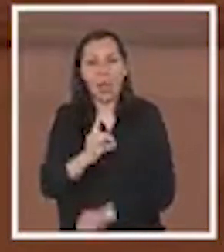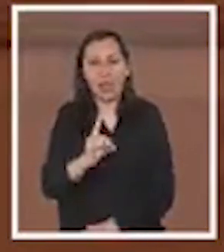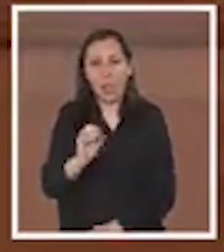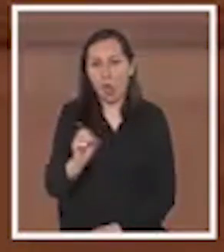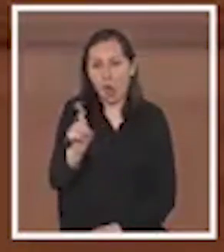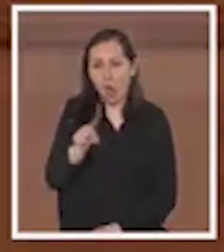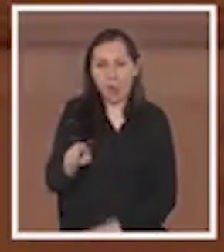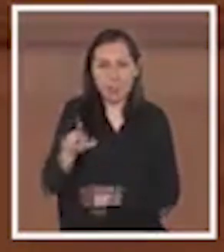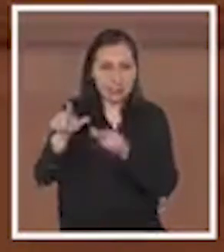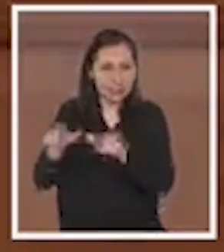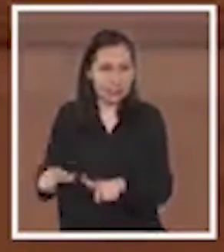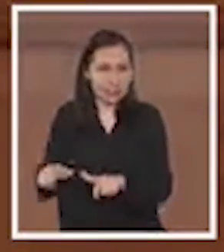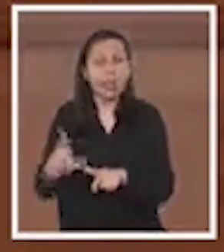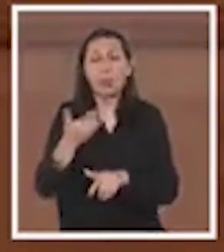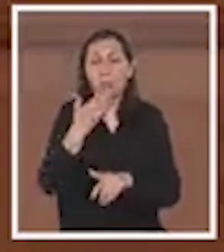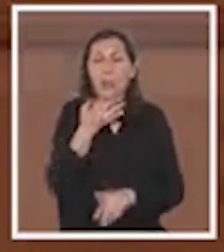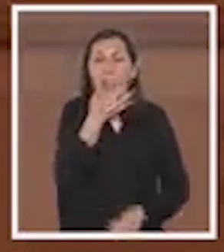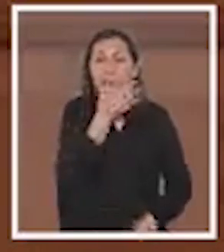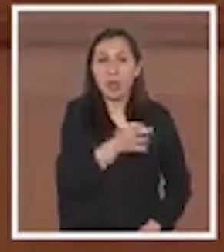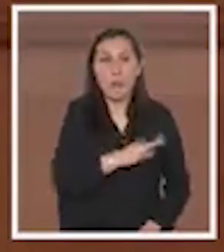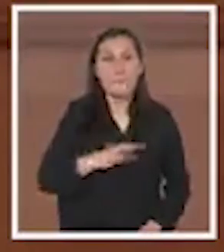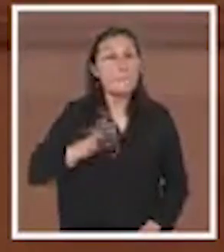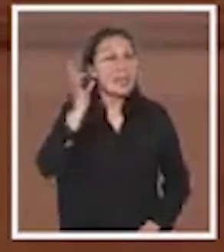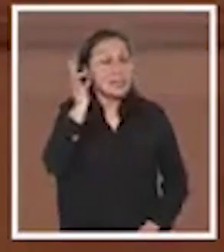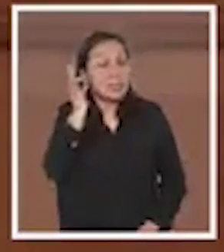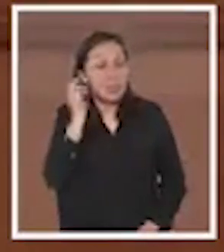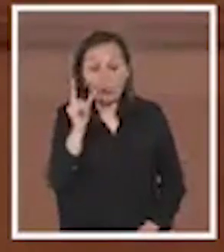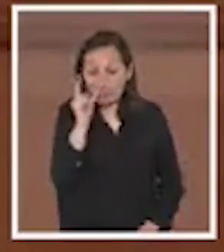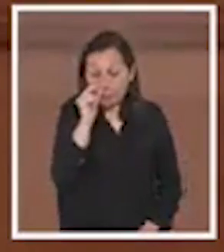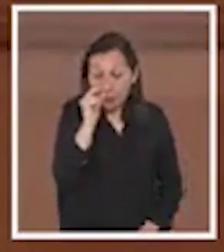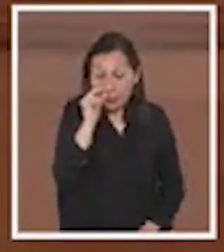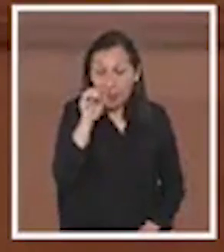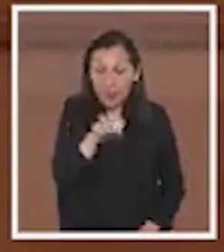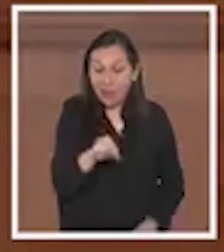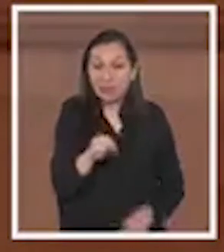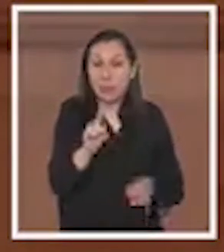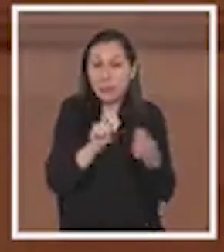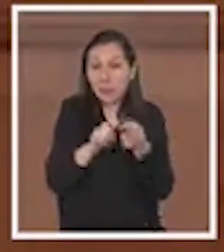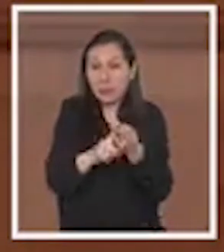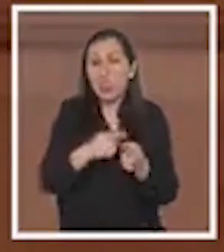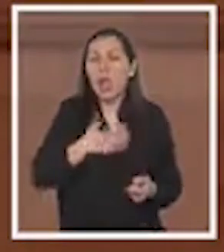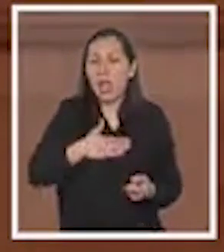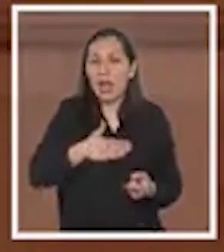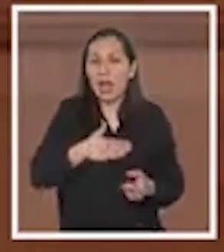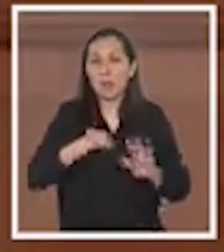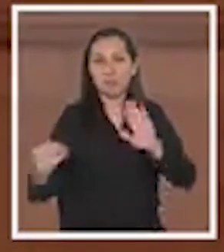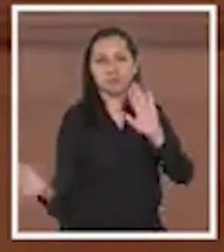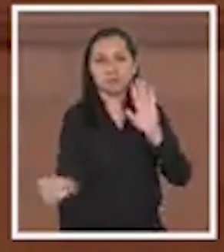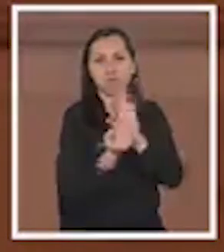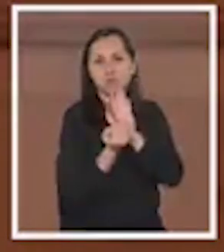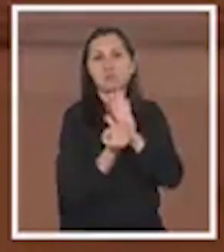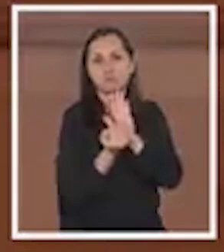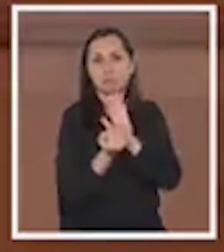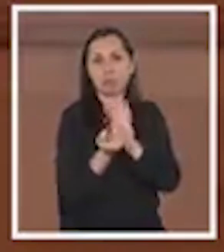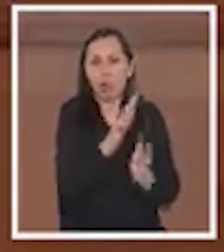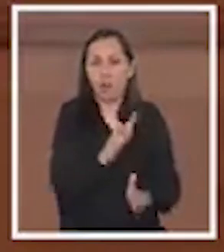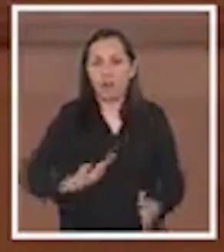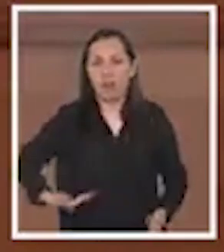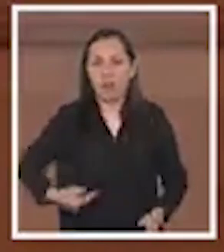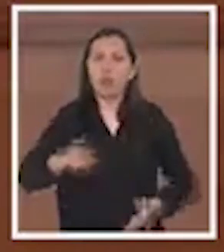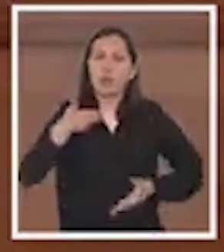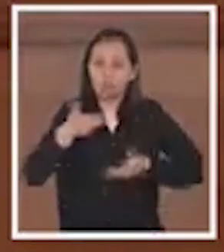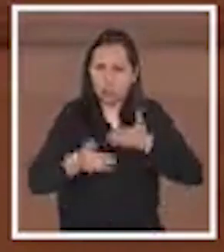DOS, como lo planteaba nuestra ministra Camila Vallejo, la participación queremos que sea el sello de nuestro gobierno. Hemos